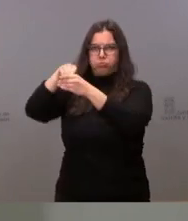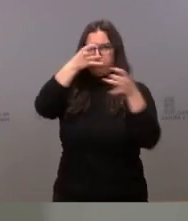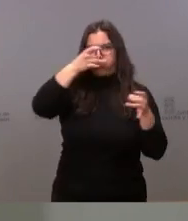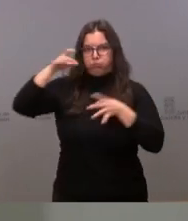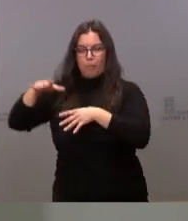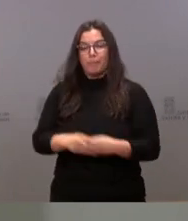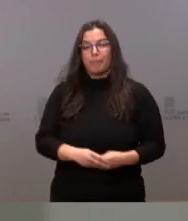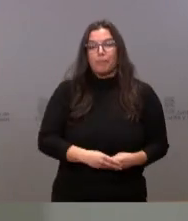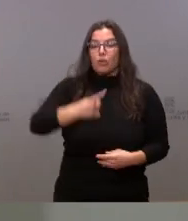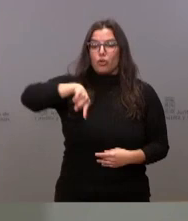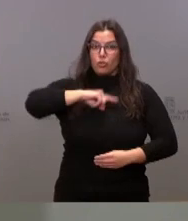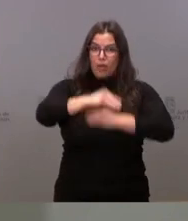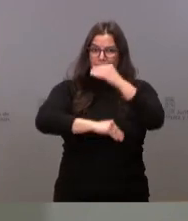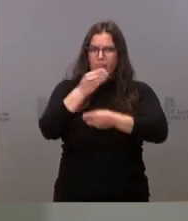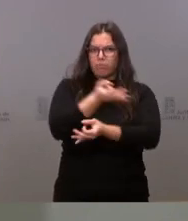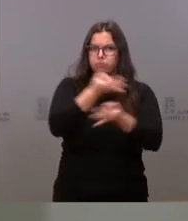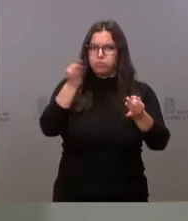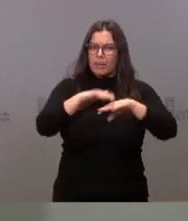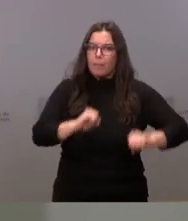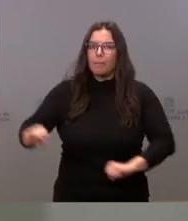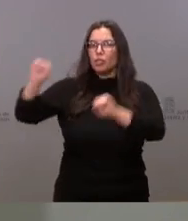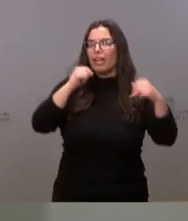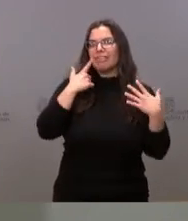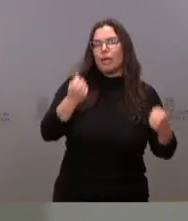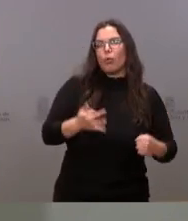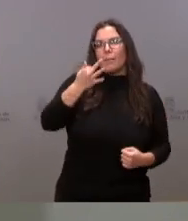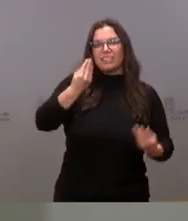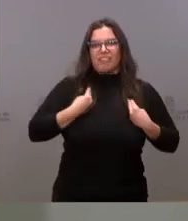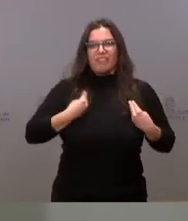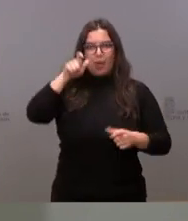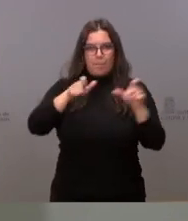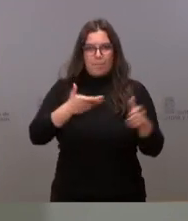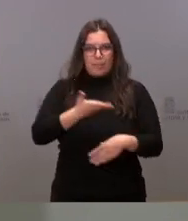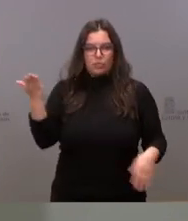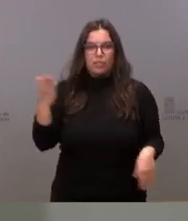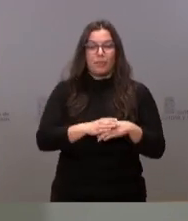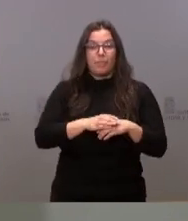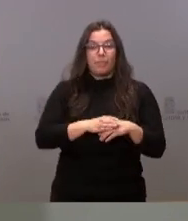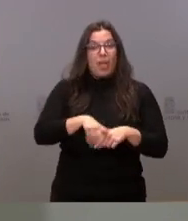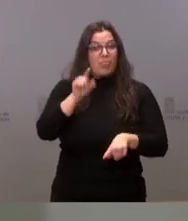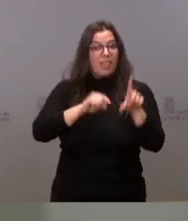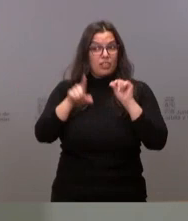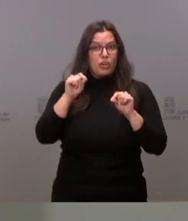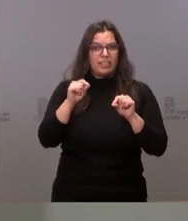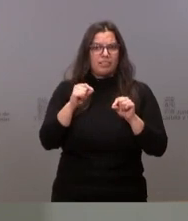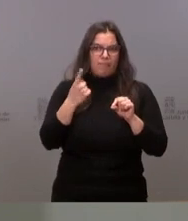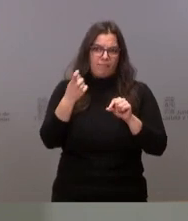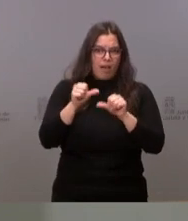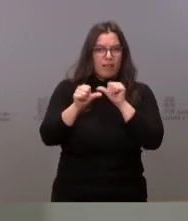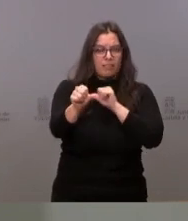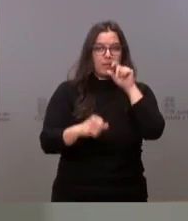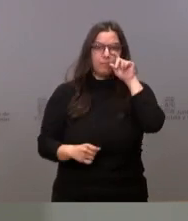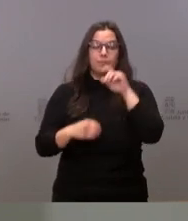eficacia para proteger la salud y la vida de las personas. Hay muchas decisiones que tomar. En la conferencia